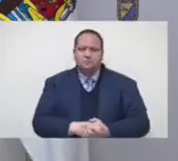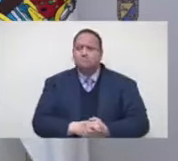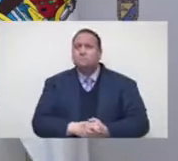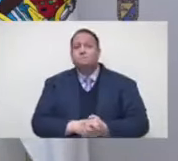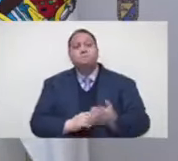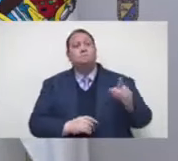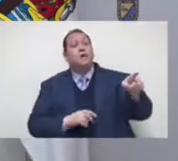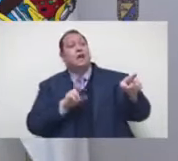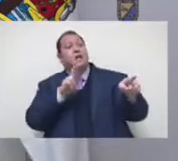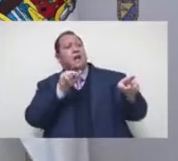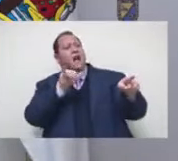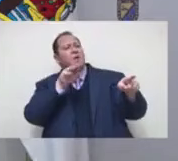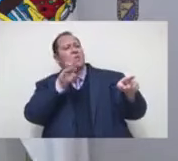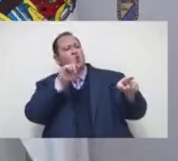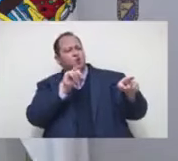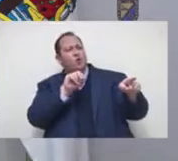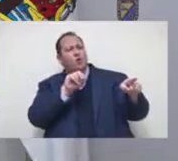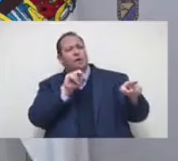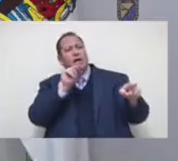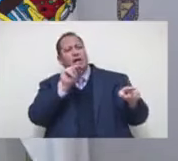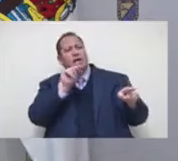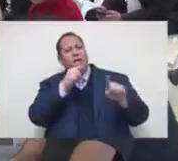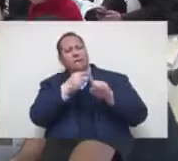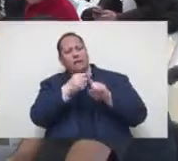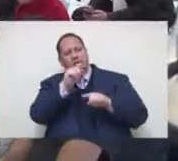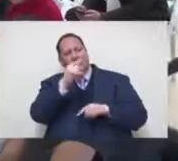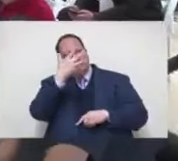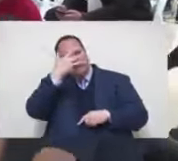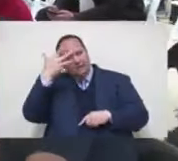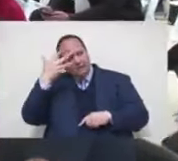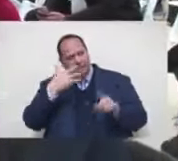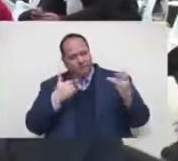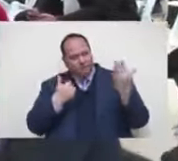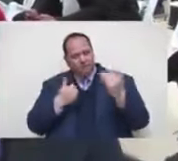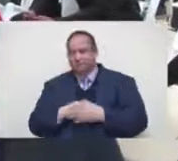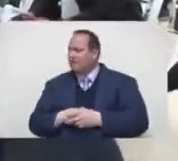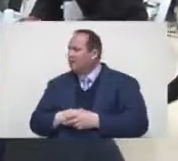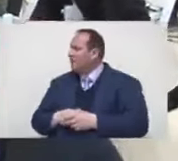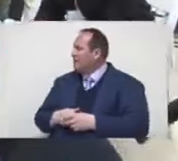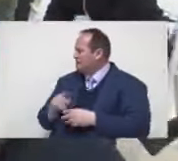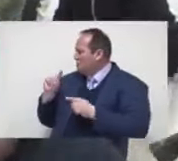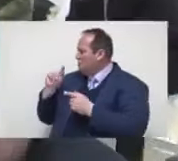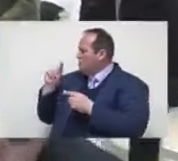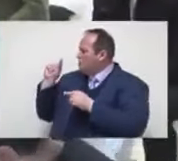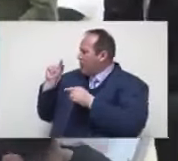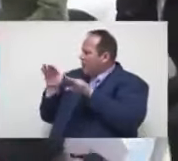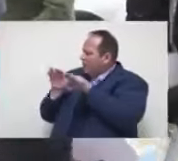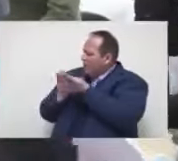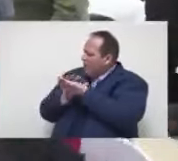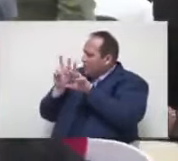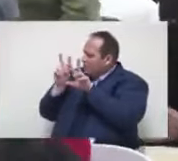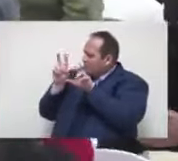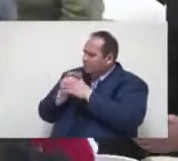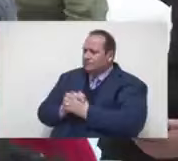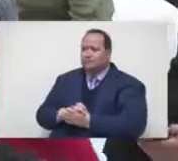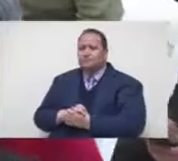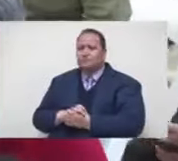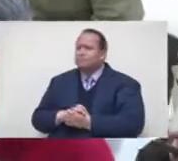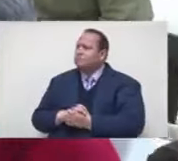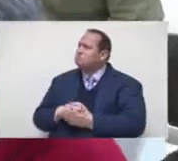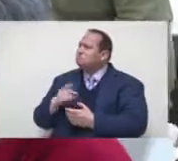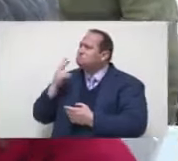Continuamos con Raimundo, NMás Televisa. Gracias. Gobernadora, ¿qué tal? Buenos días. Cambiando ligeramente de tema, ¿no